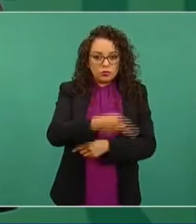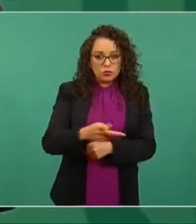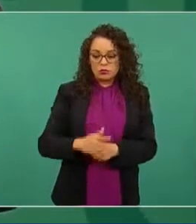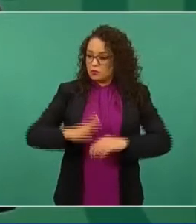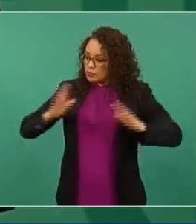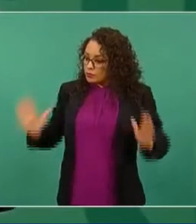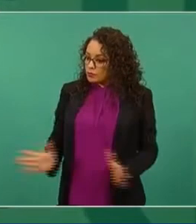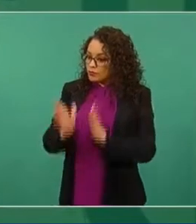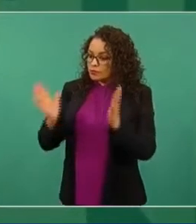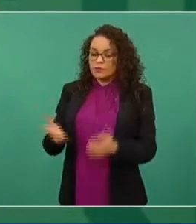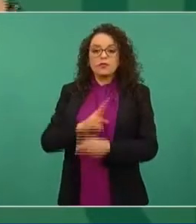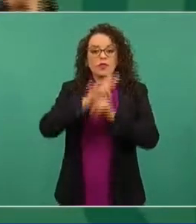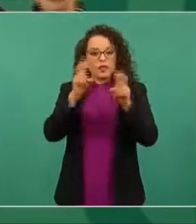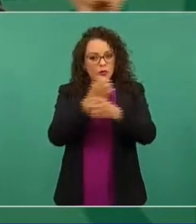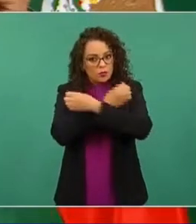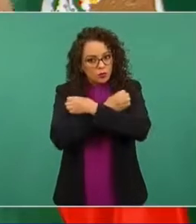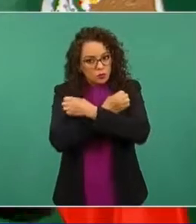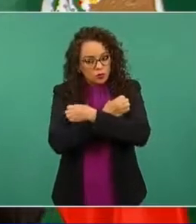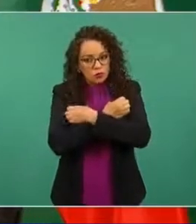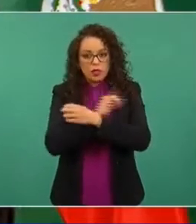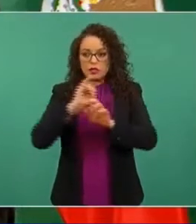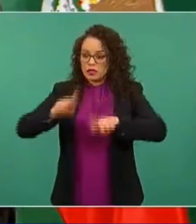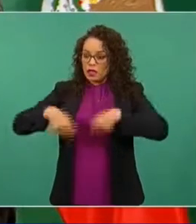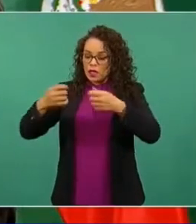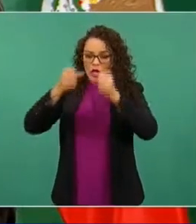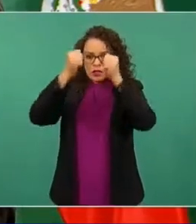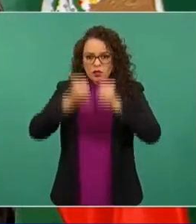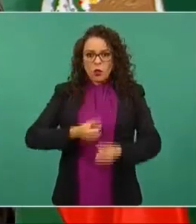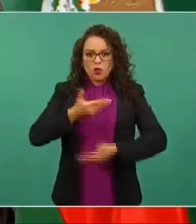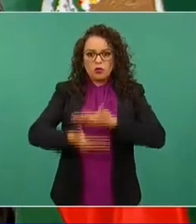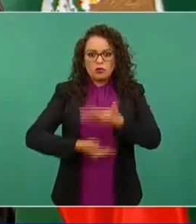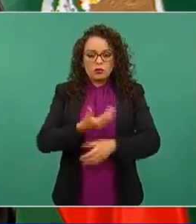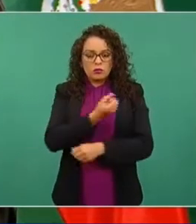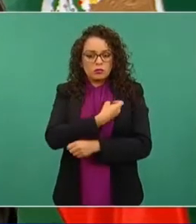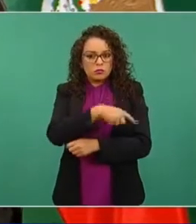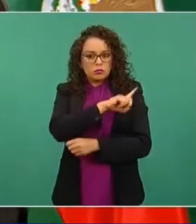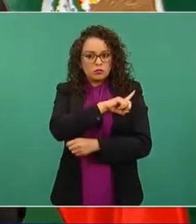educación, si se garantiza el derecho a la salud,